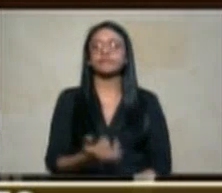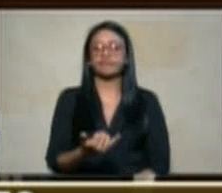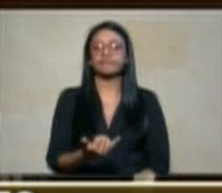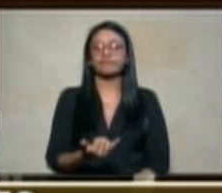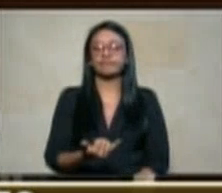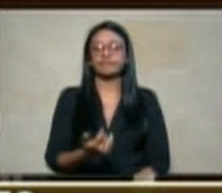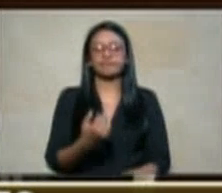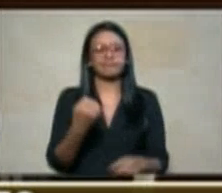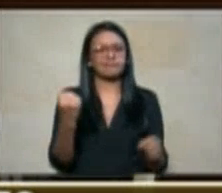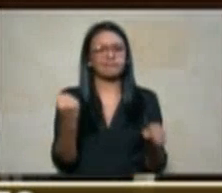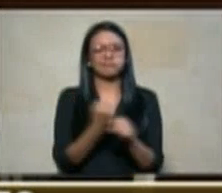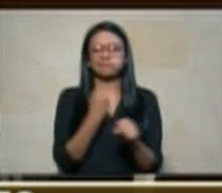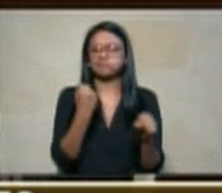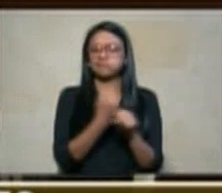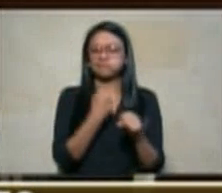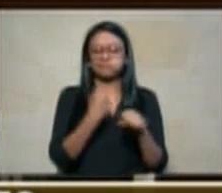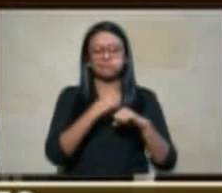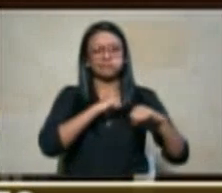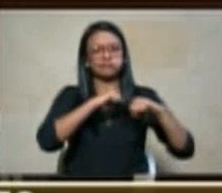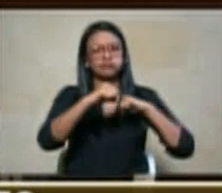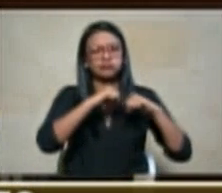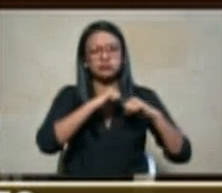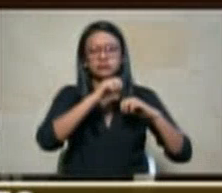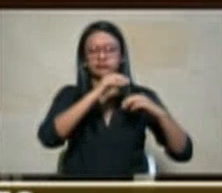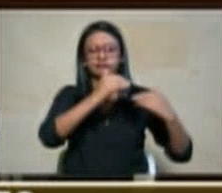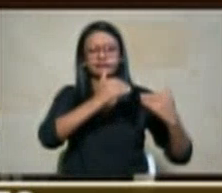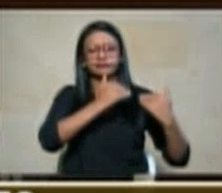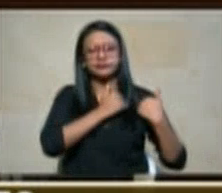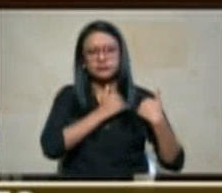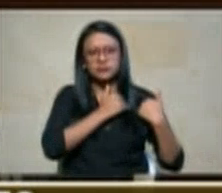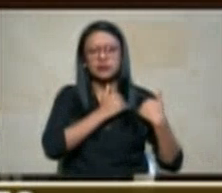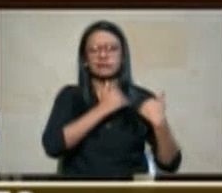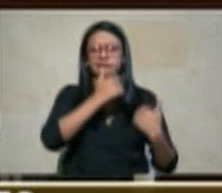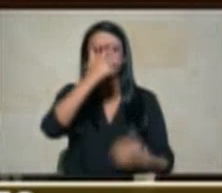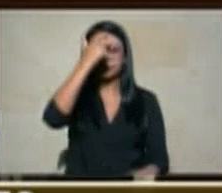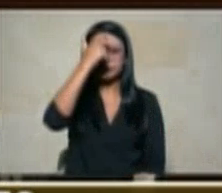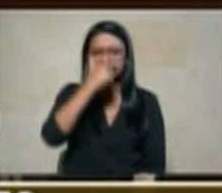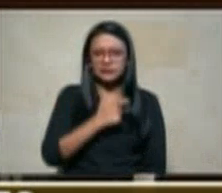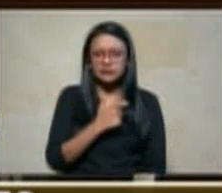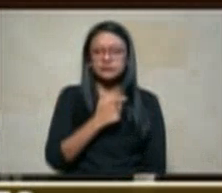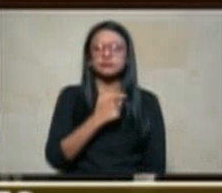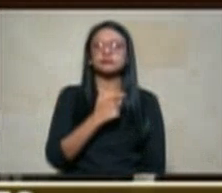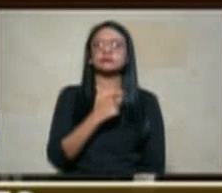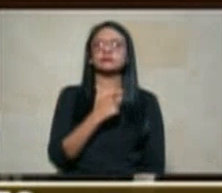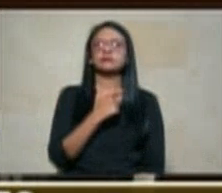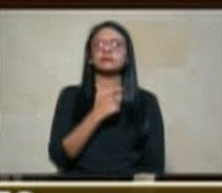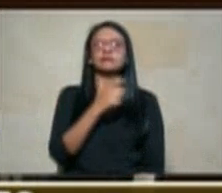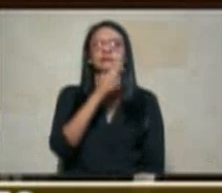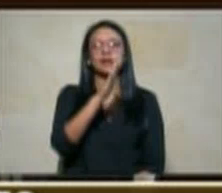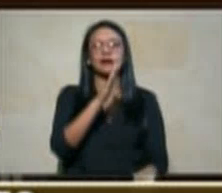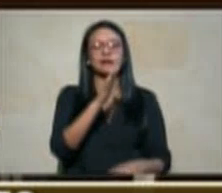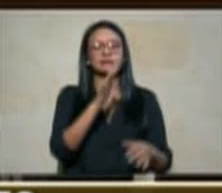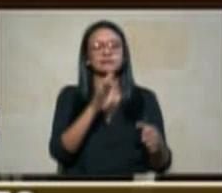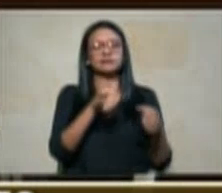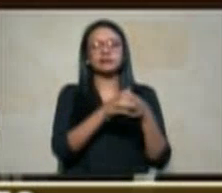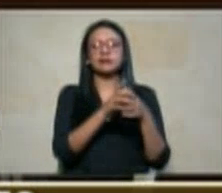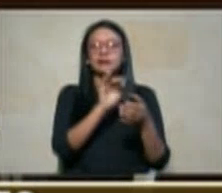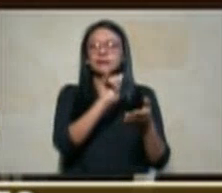responsable, seria, de la unidad de restitución de tierras para